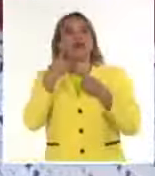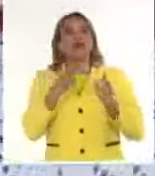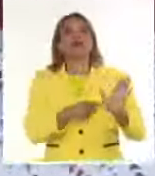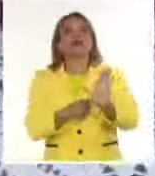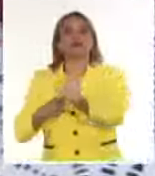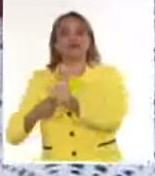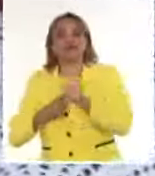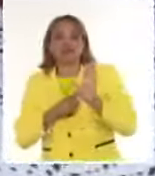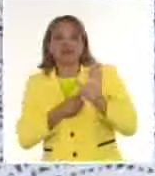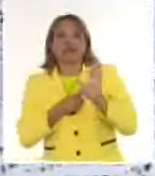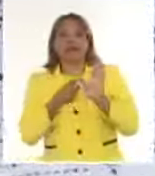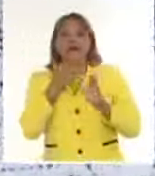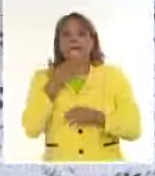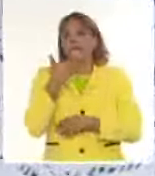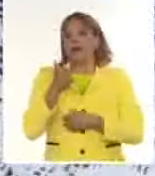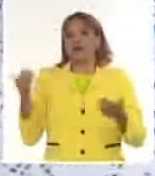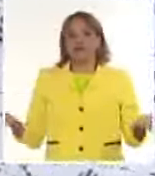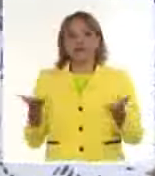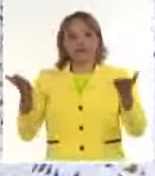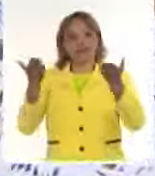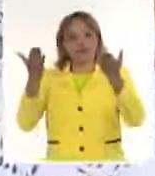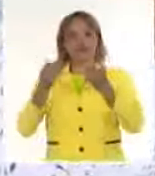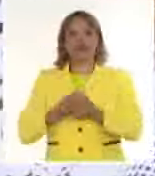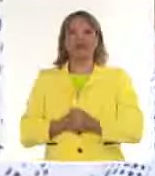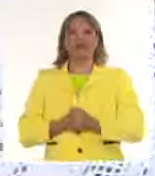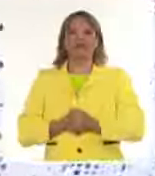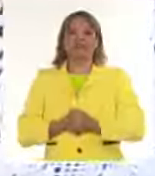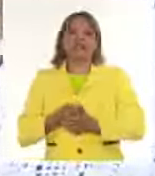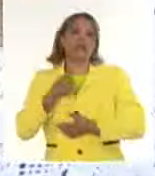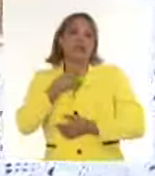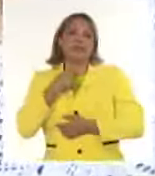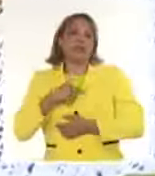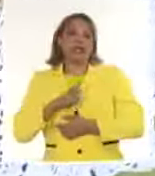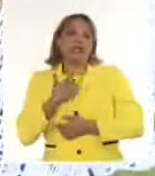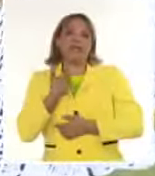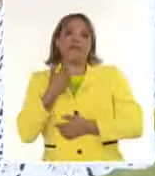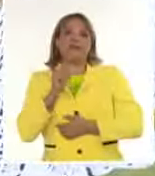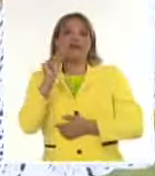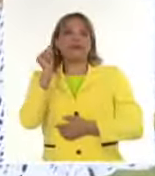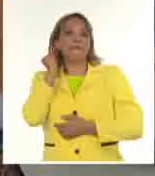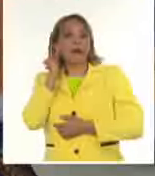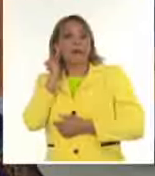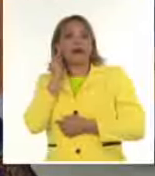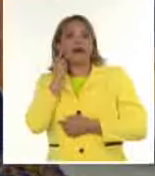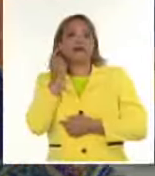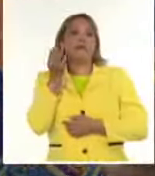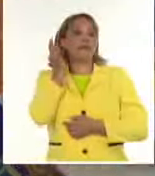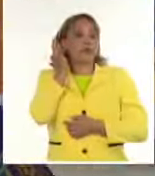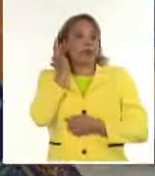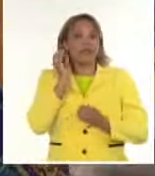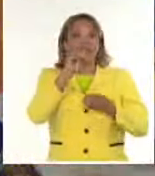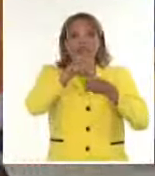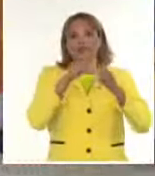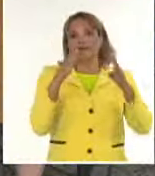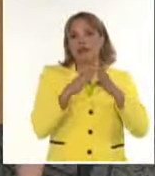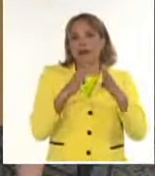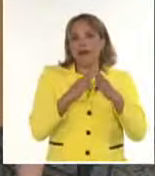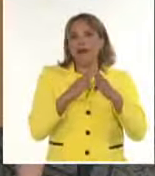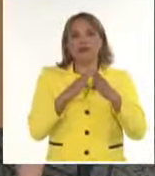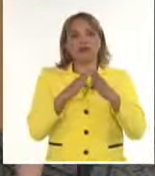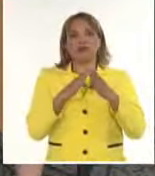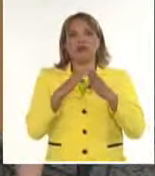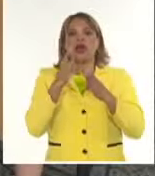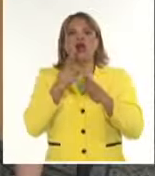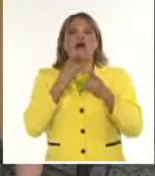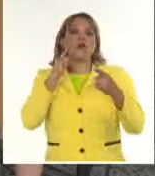da un poquito más de ánimo, nos saca, como se puede decir, de esa oscuridad o de ese silencio en que estamos en algunos barrios periféricos. La